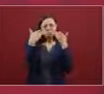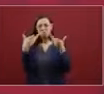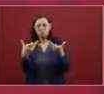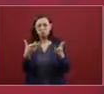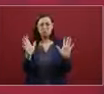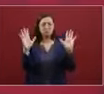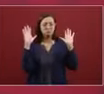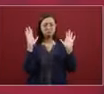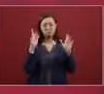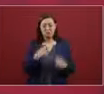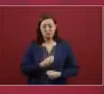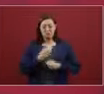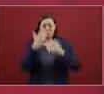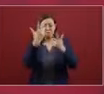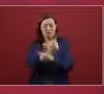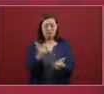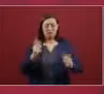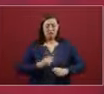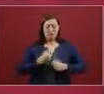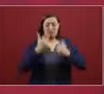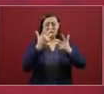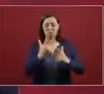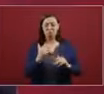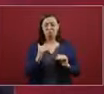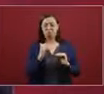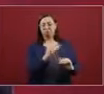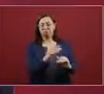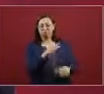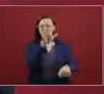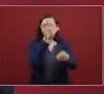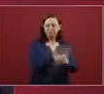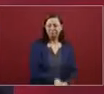pero que somos libres